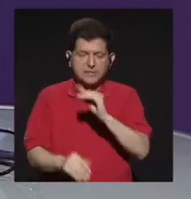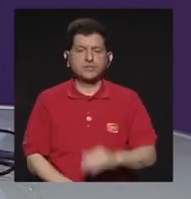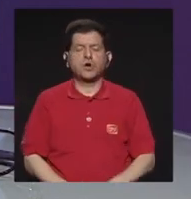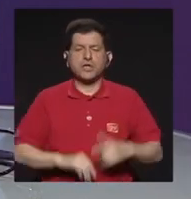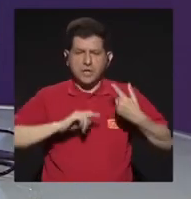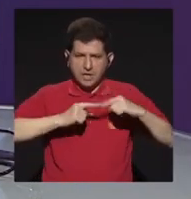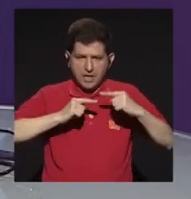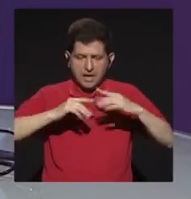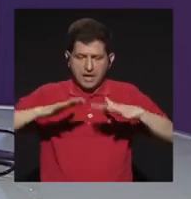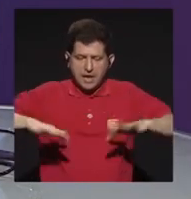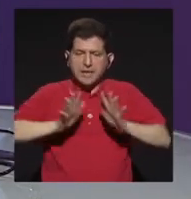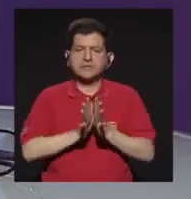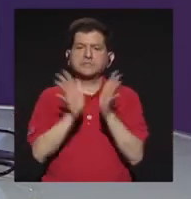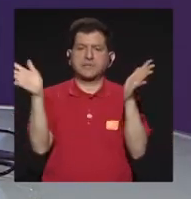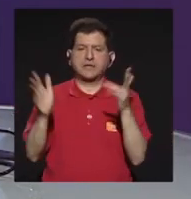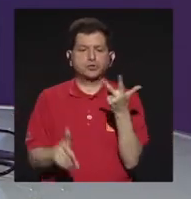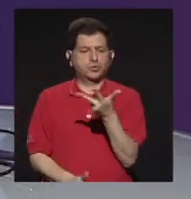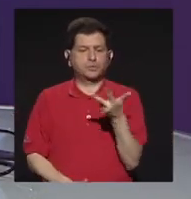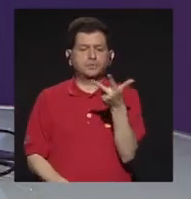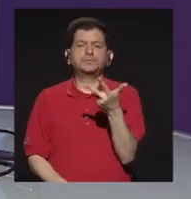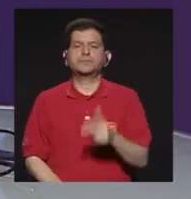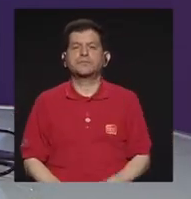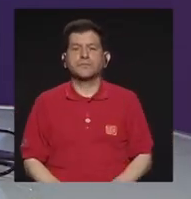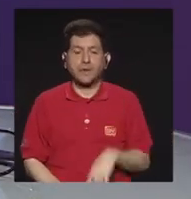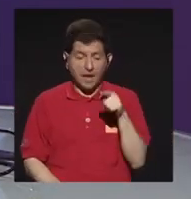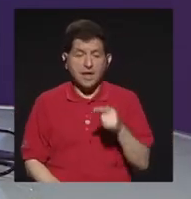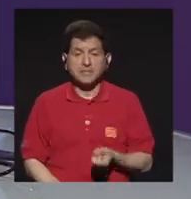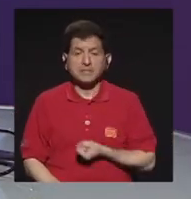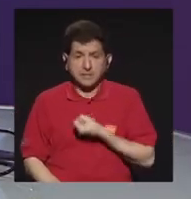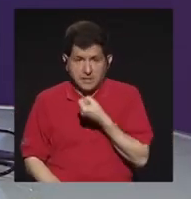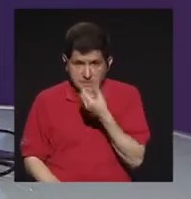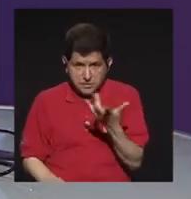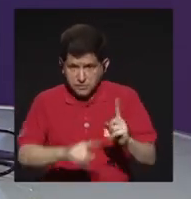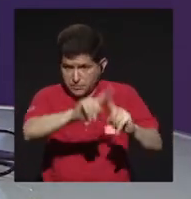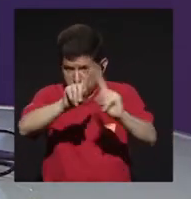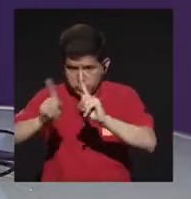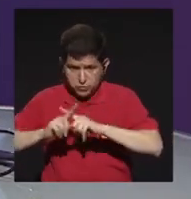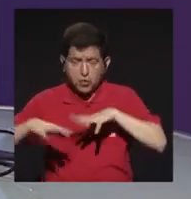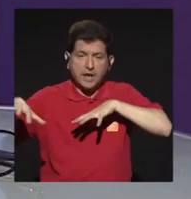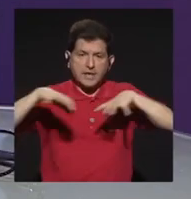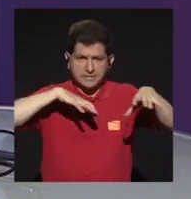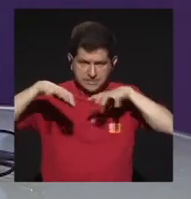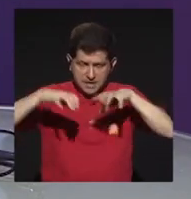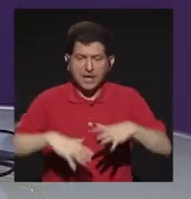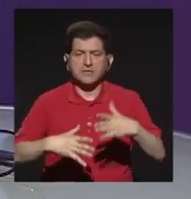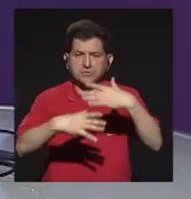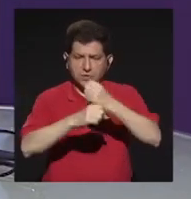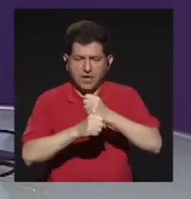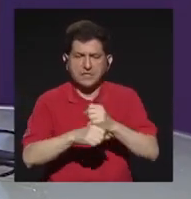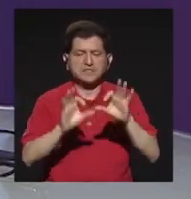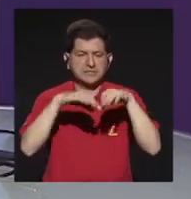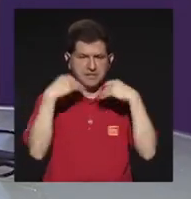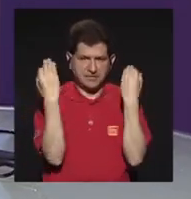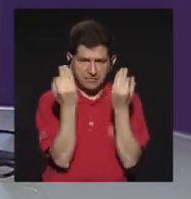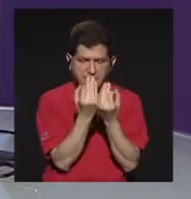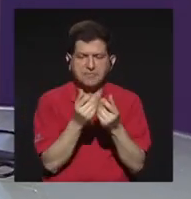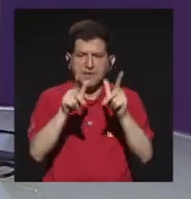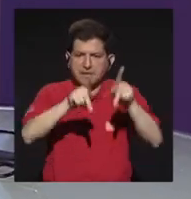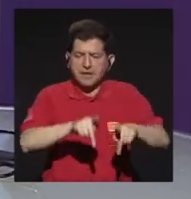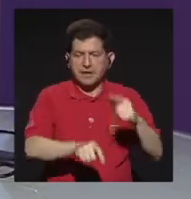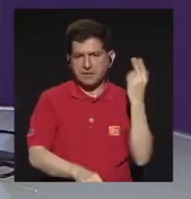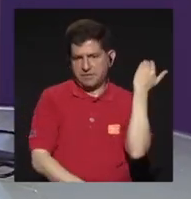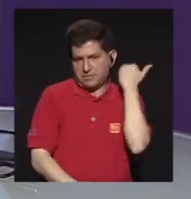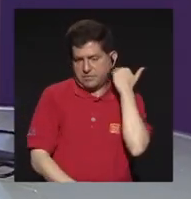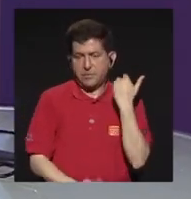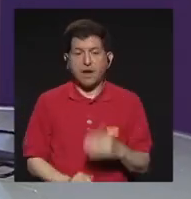duelo en el espacio público entonces esta serie de manifestaciones y de acciones que hacen familiares de víctima le